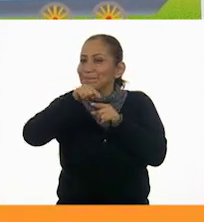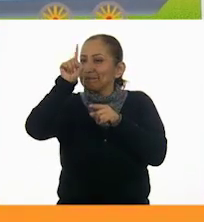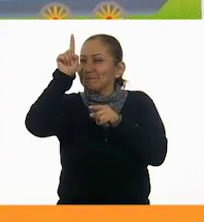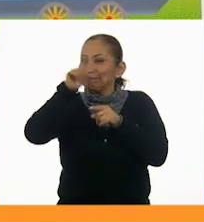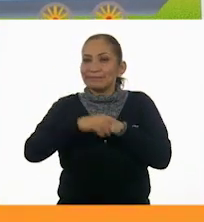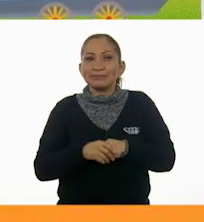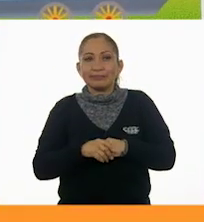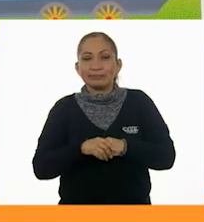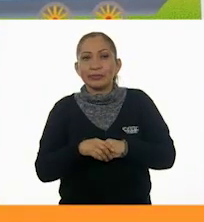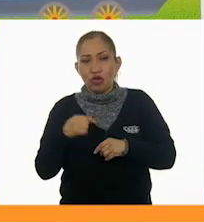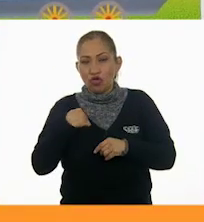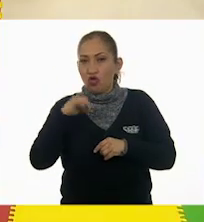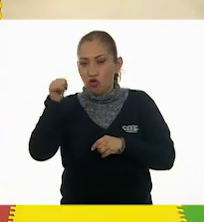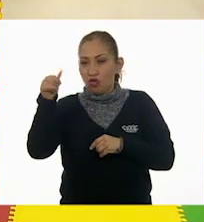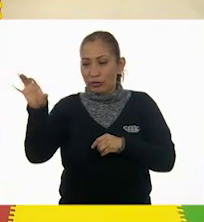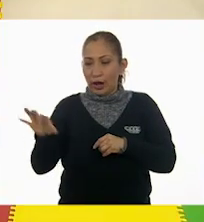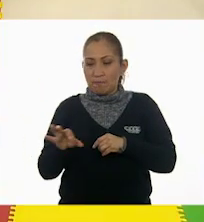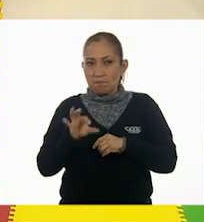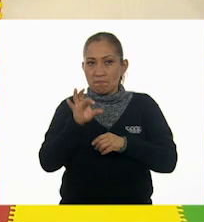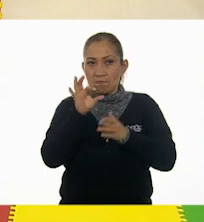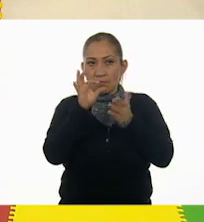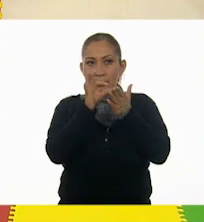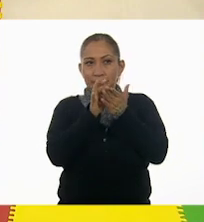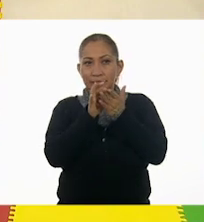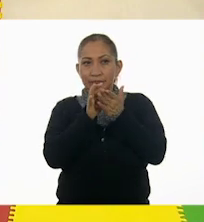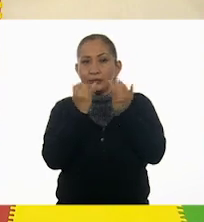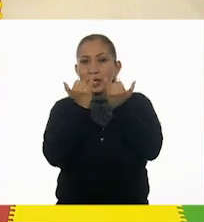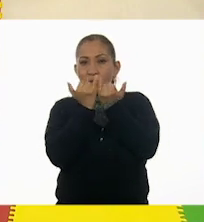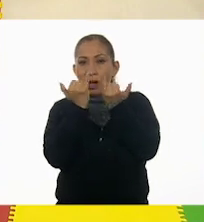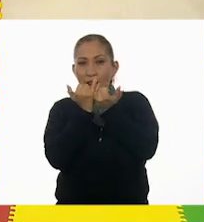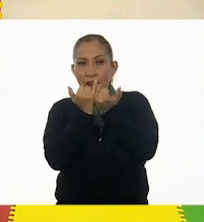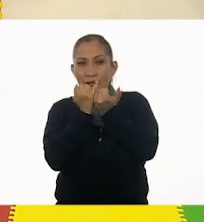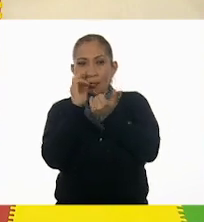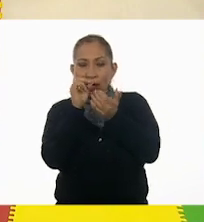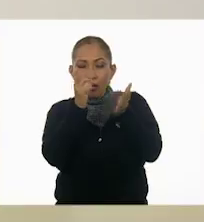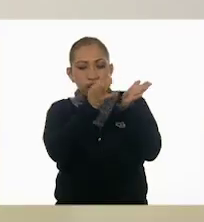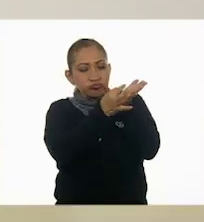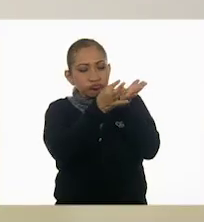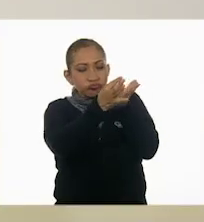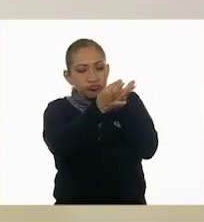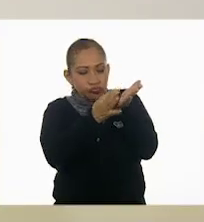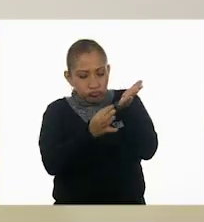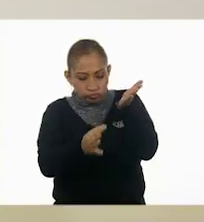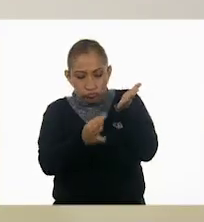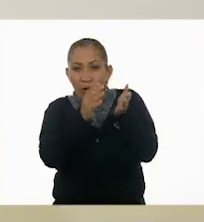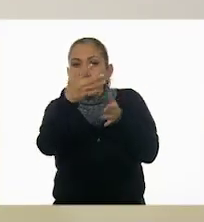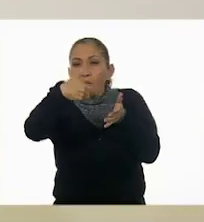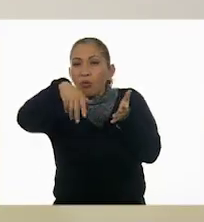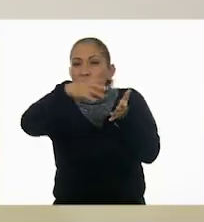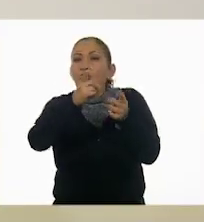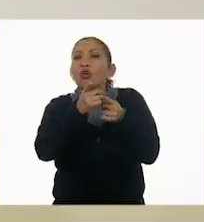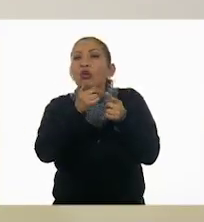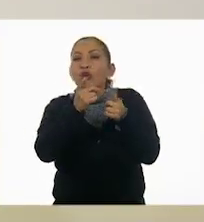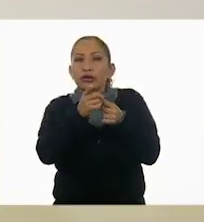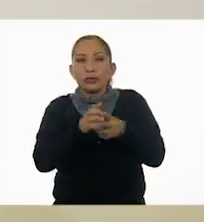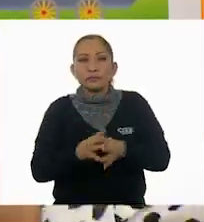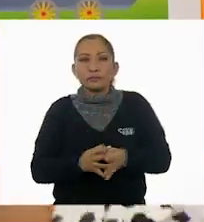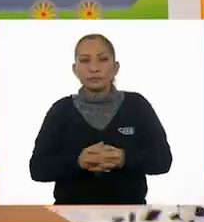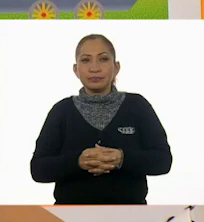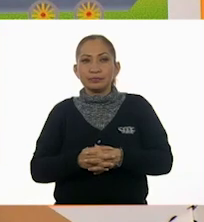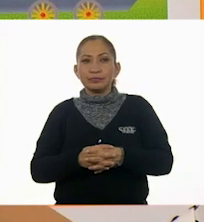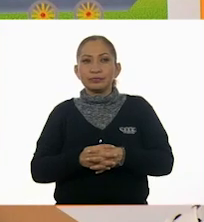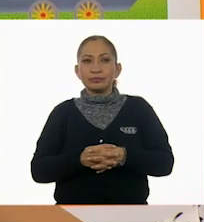¡Bien! A ver esta que tengo yo aquí. Así como le hizo Carla, hay que ir viendo dónde queda.